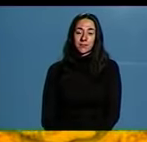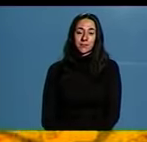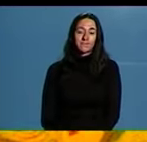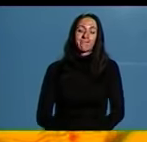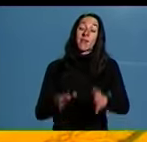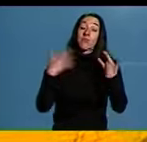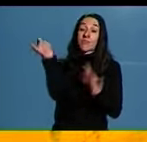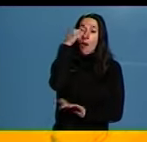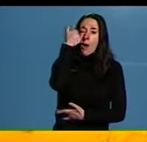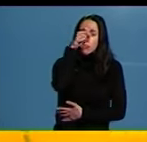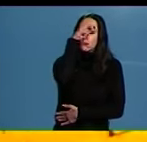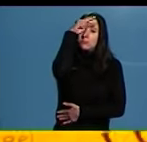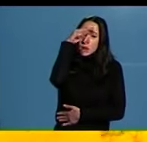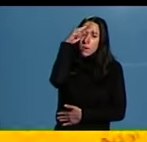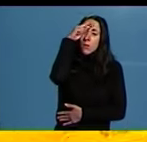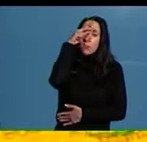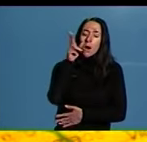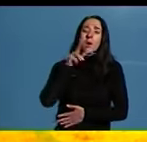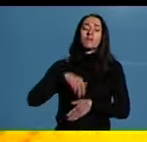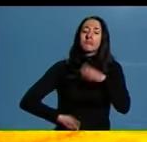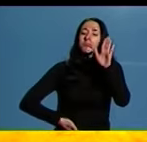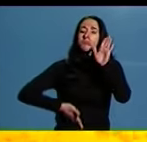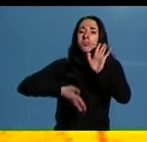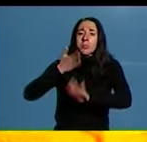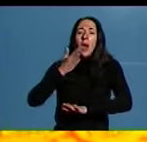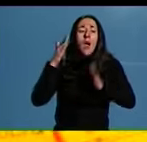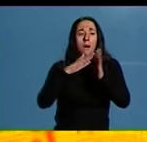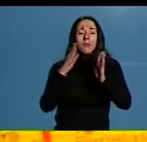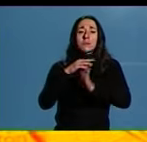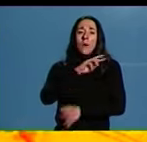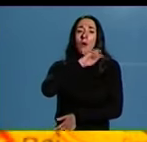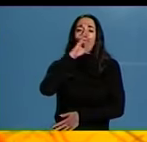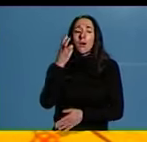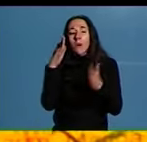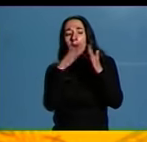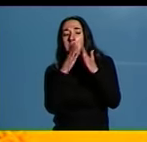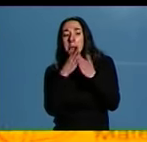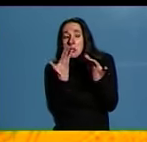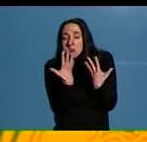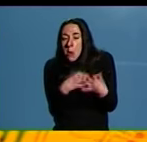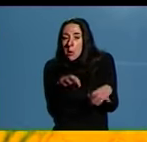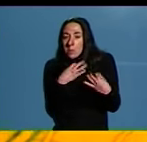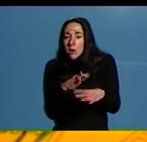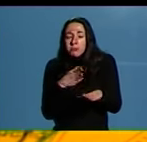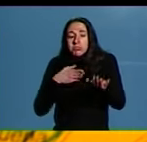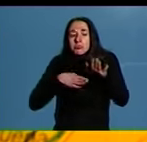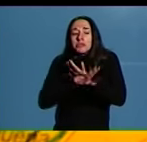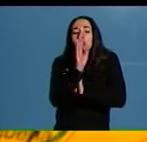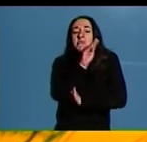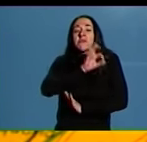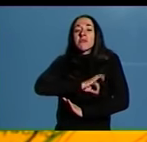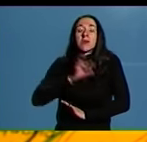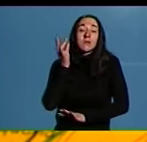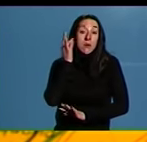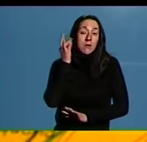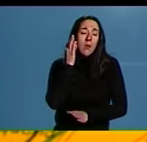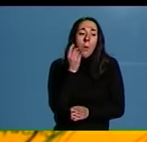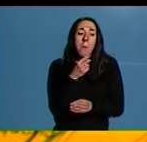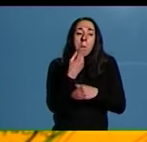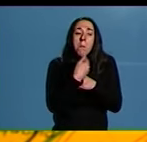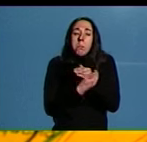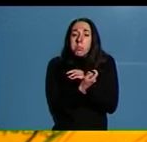Entón o home, todo preocupado, marchouse a outra casa con un aspecto moi humilde e pediulle a unha pobre señora que lle dera un trociño de pan,